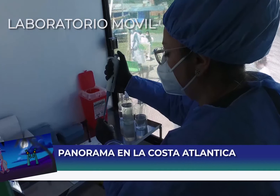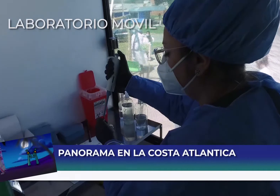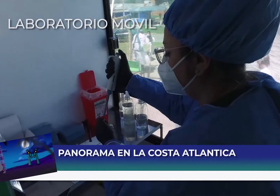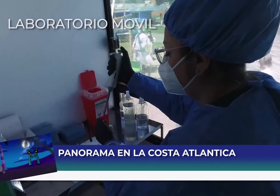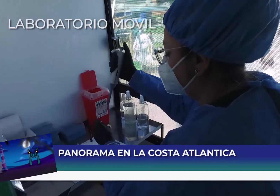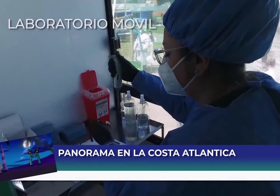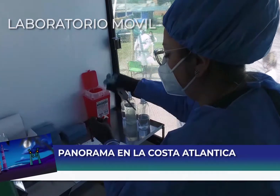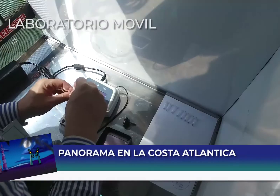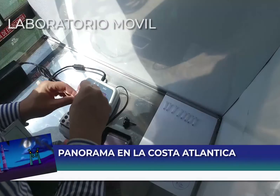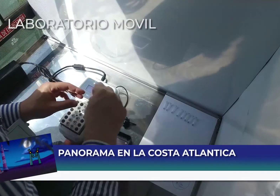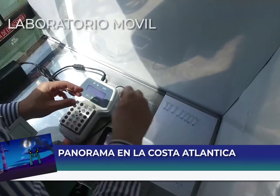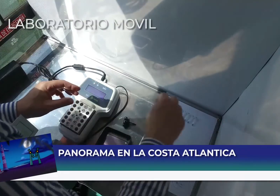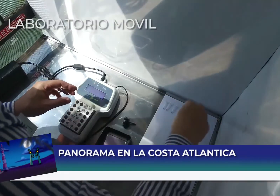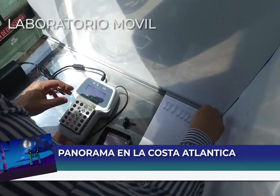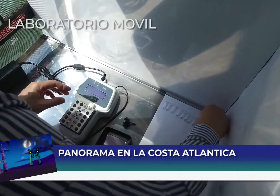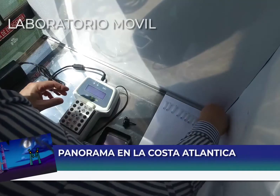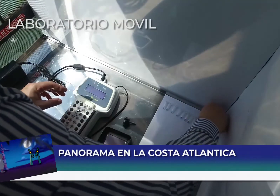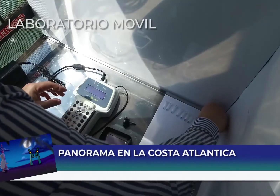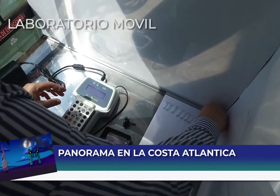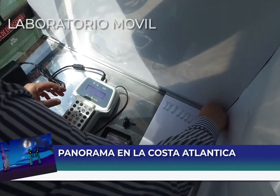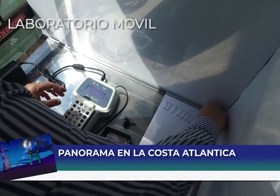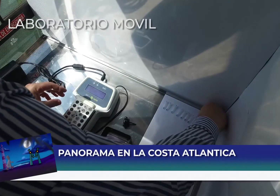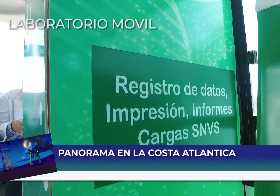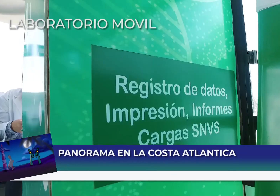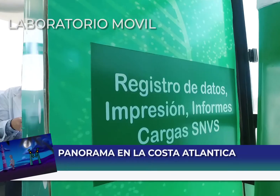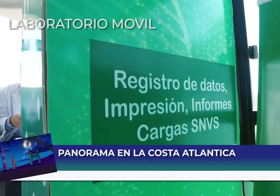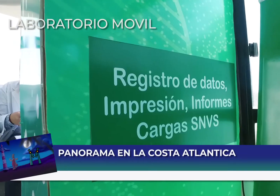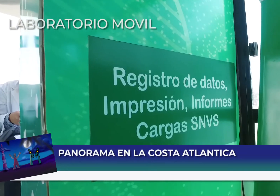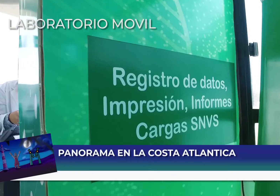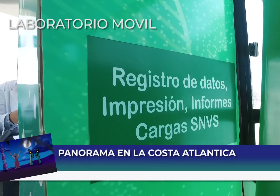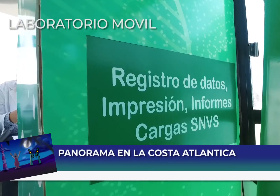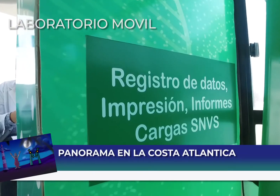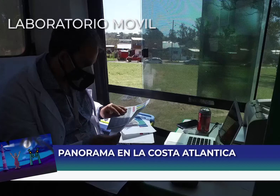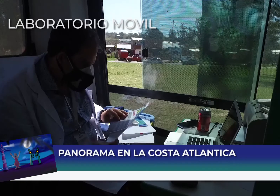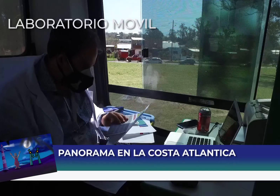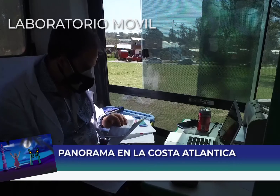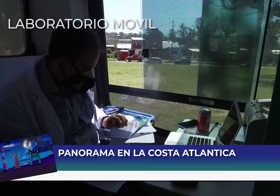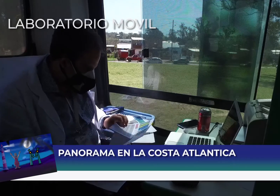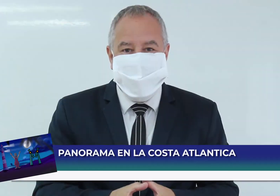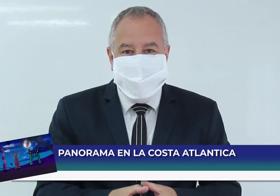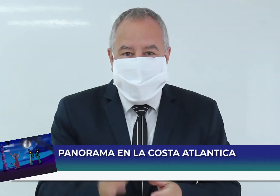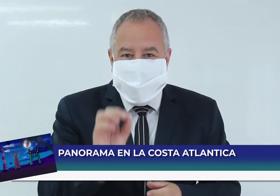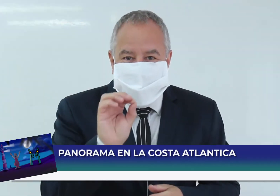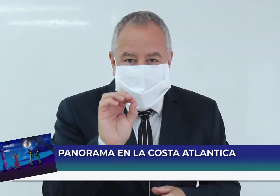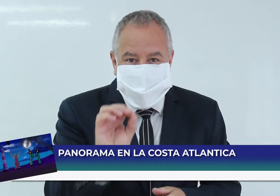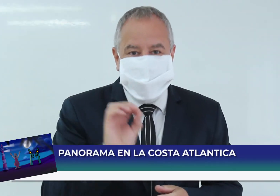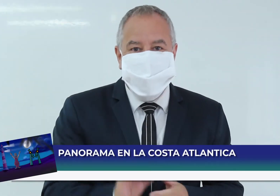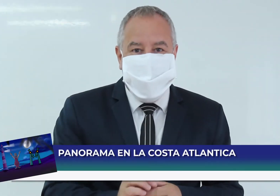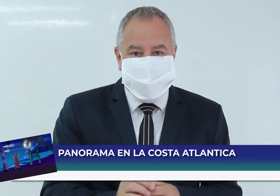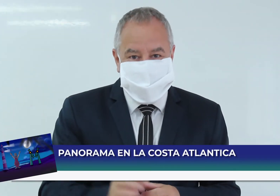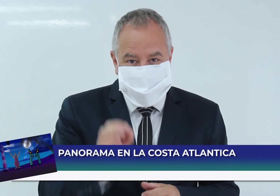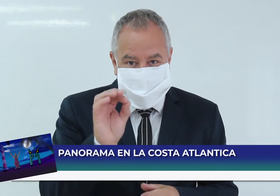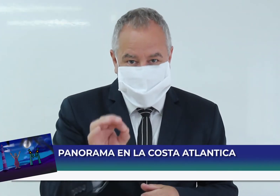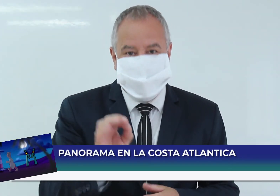marcha atrás con la posibilidad de justamente de que haya temporada estival. Y les